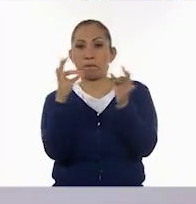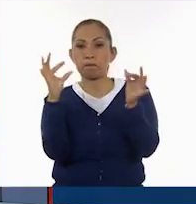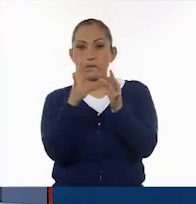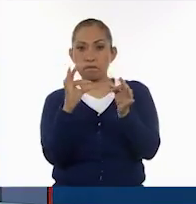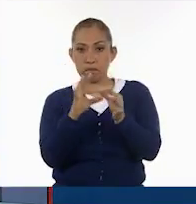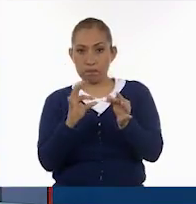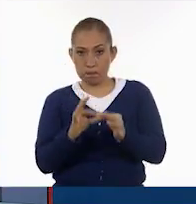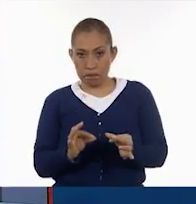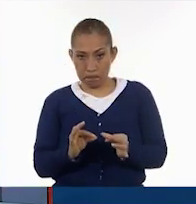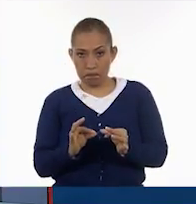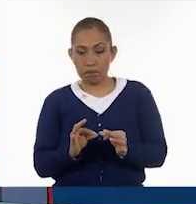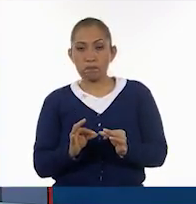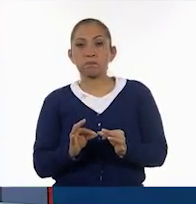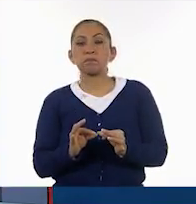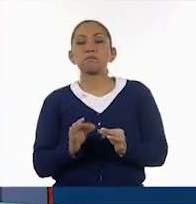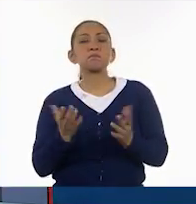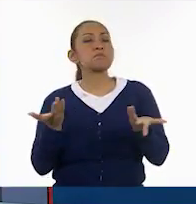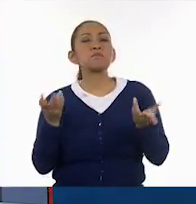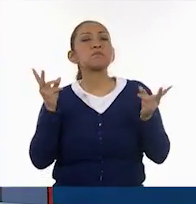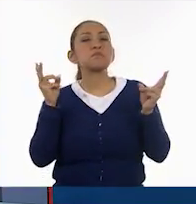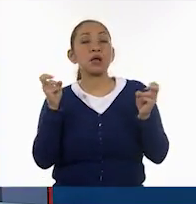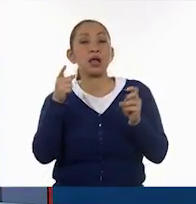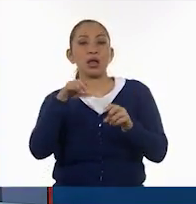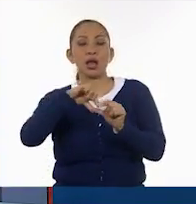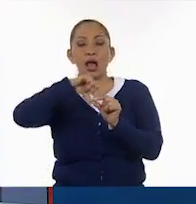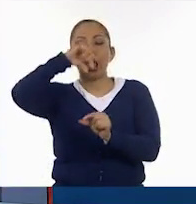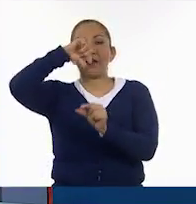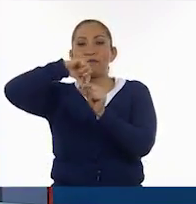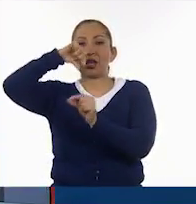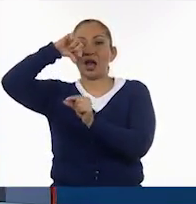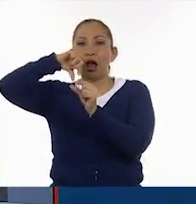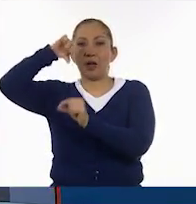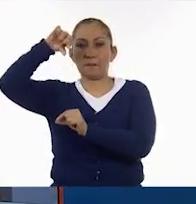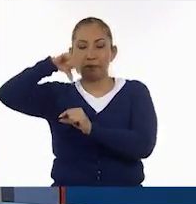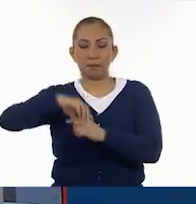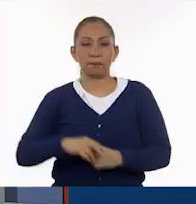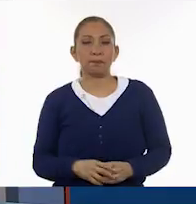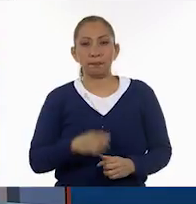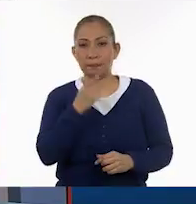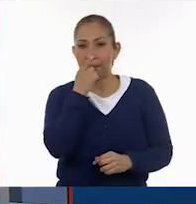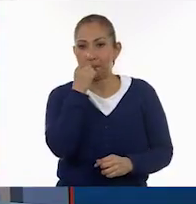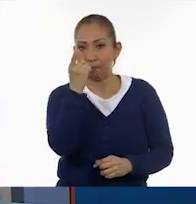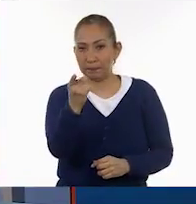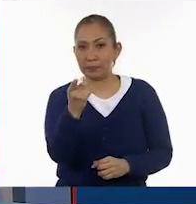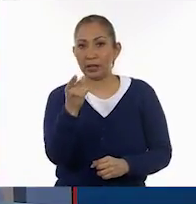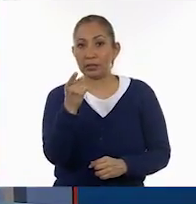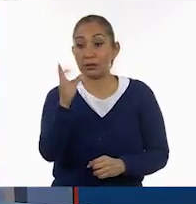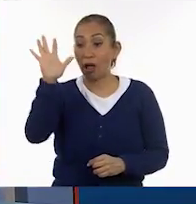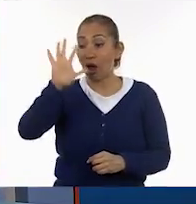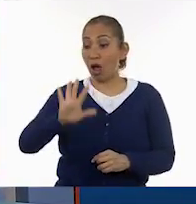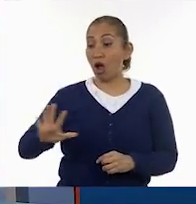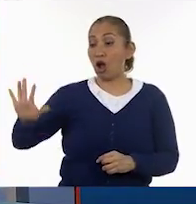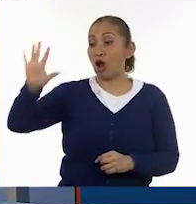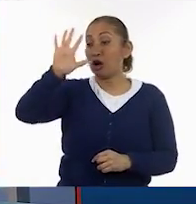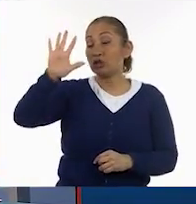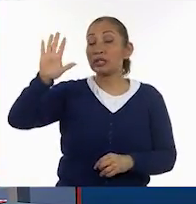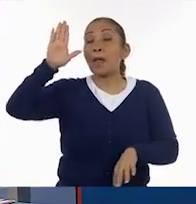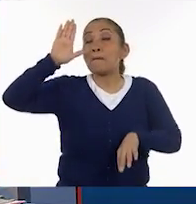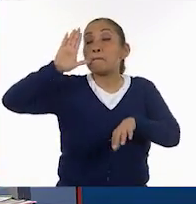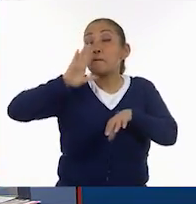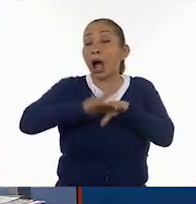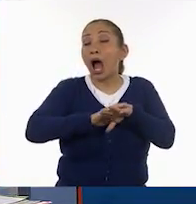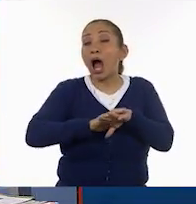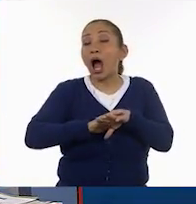planteamientos sobre las gráficas. Y dice, el continente que tiene